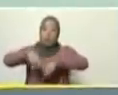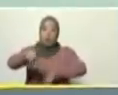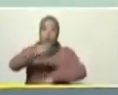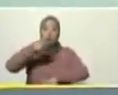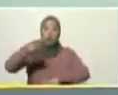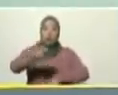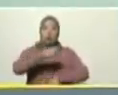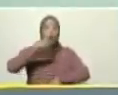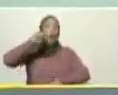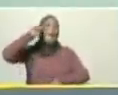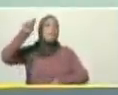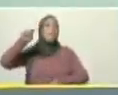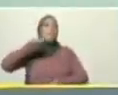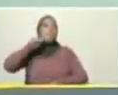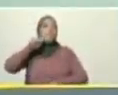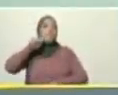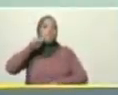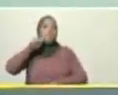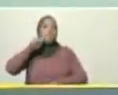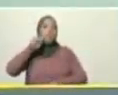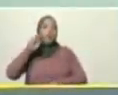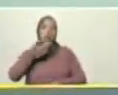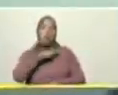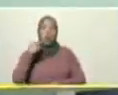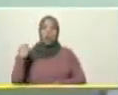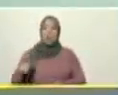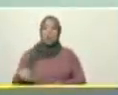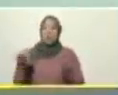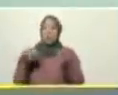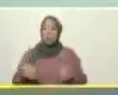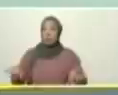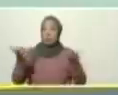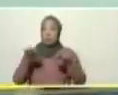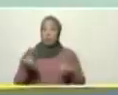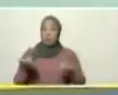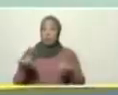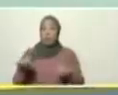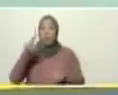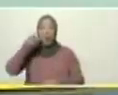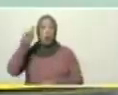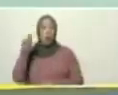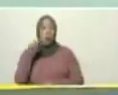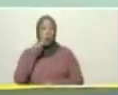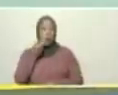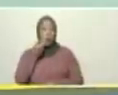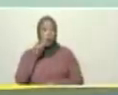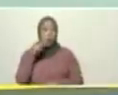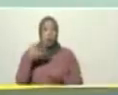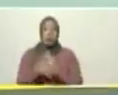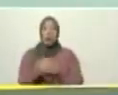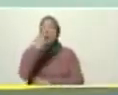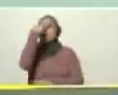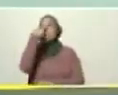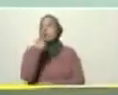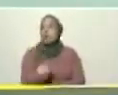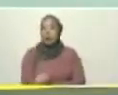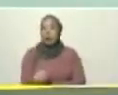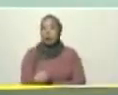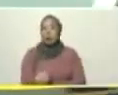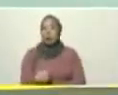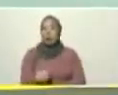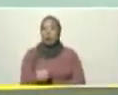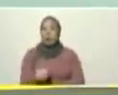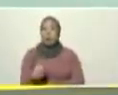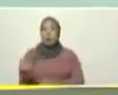de alquiler en Ucrania, que se había convertido en una granja para que mujeres ucranianas pobres